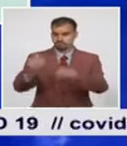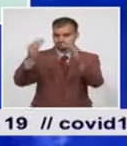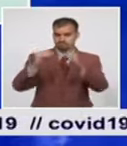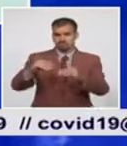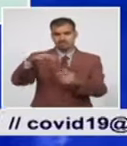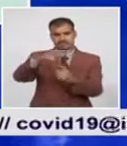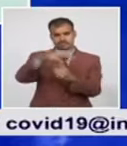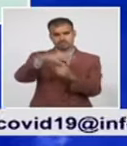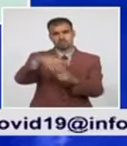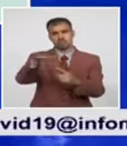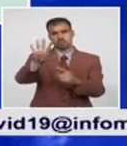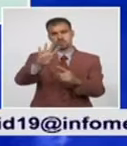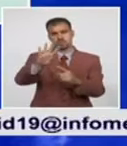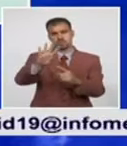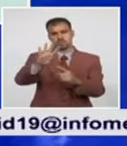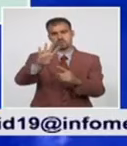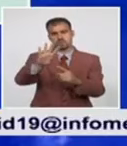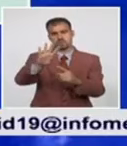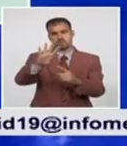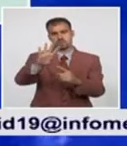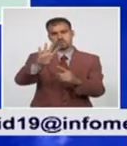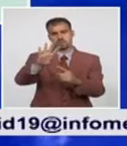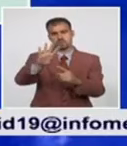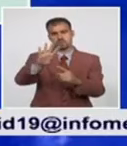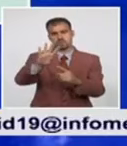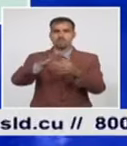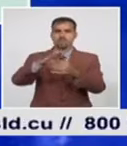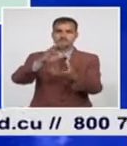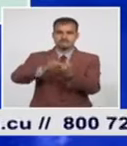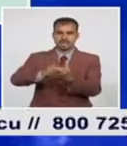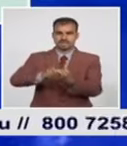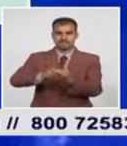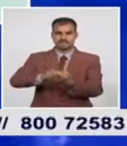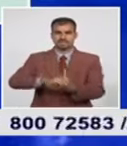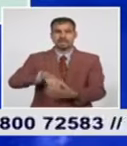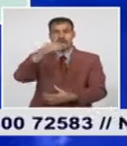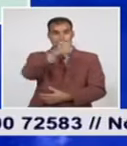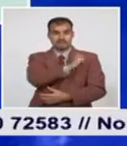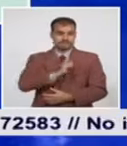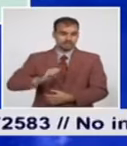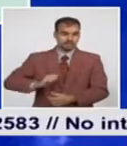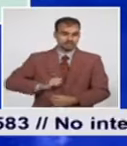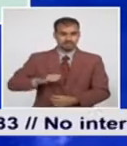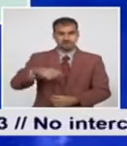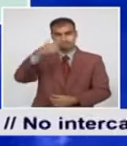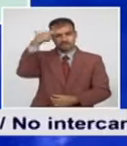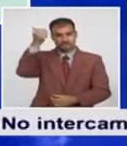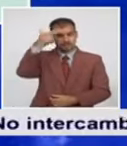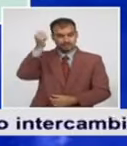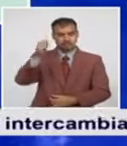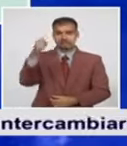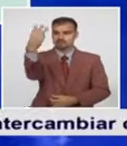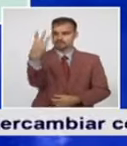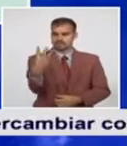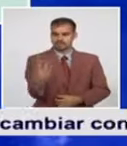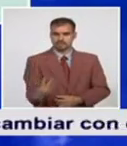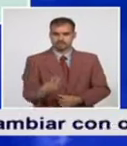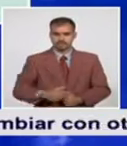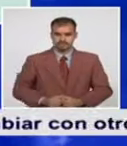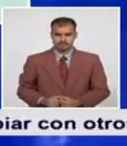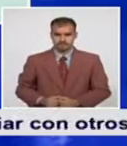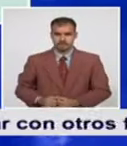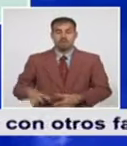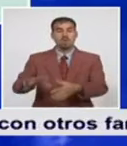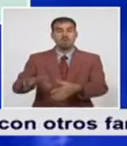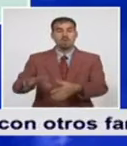4, Caimito y Huila de Melena y Alquízar y San Antonio de los Baños con 3 cada uno y Guanajay